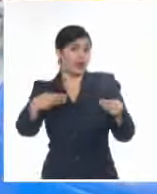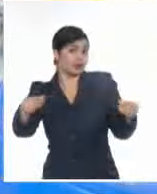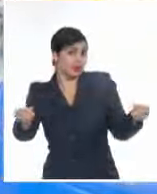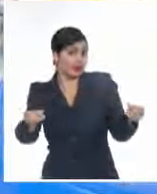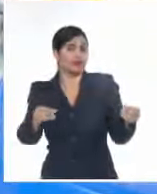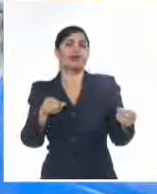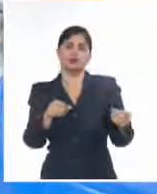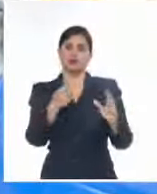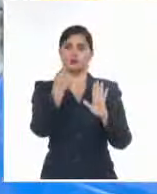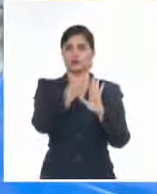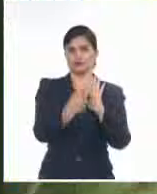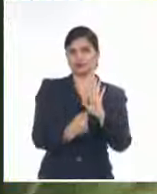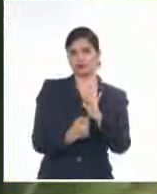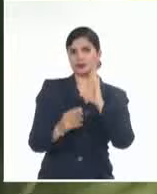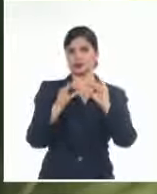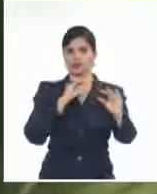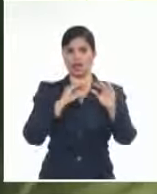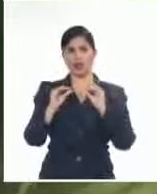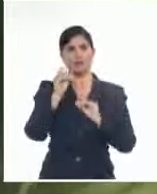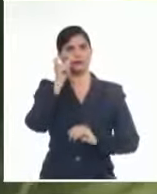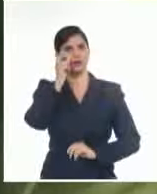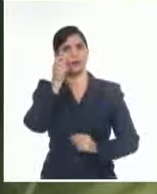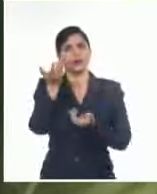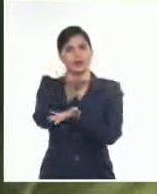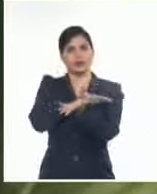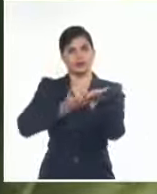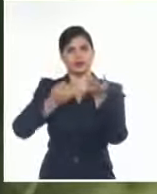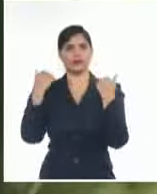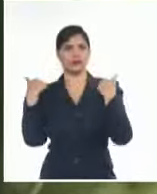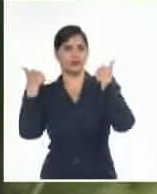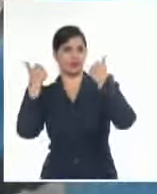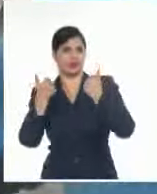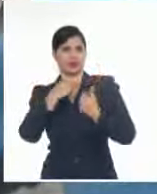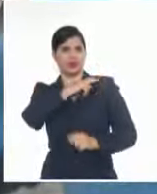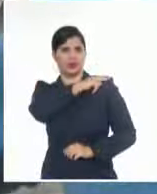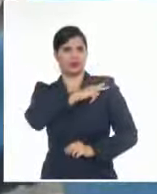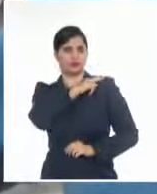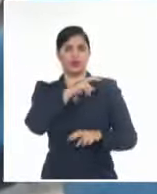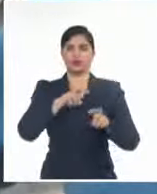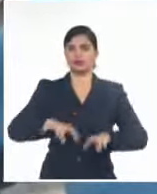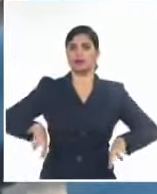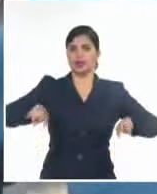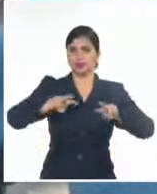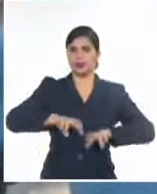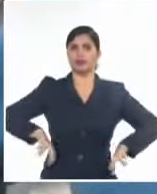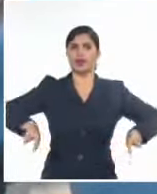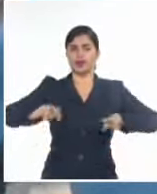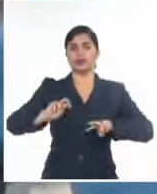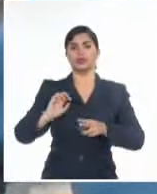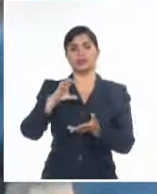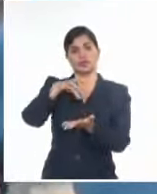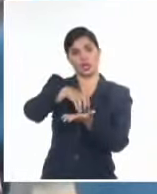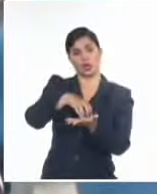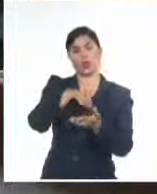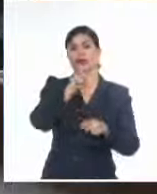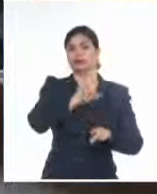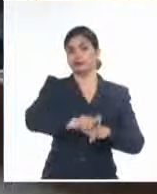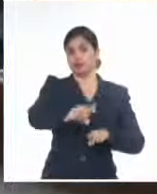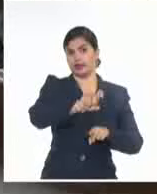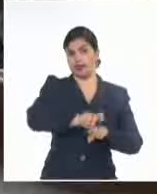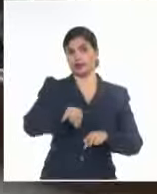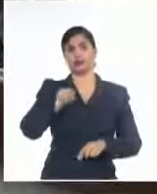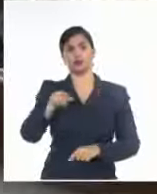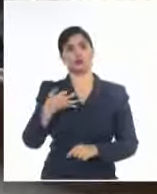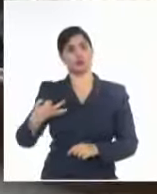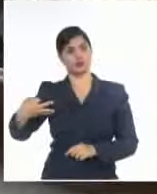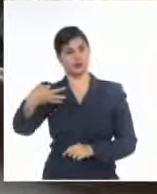aspectos constatados por Valdés Mesa en intercambio con directivos e investigadores de la Estación Experimental Agroforestal de Tercer Frente, de